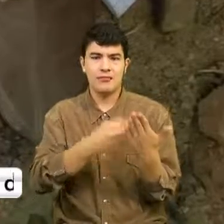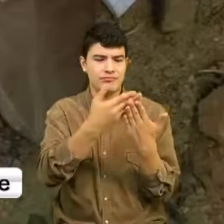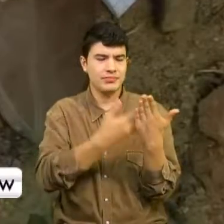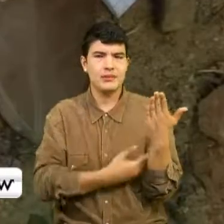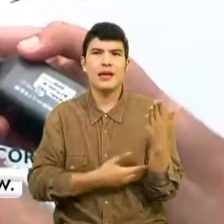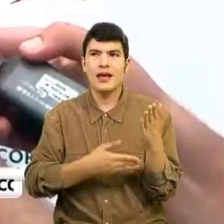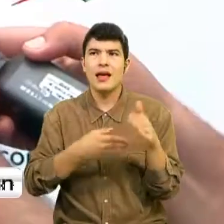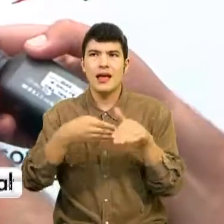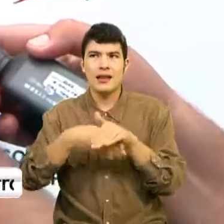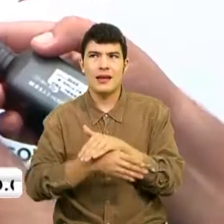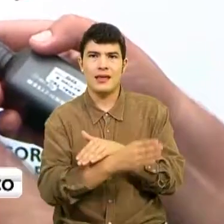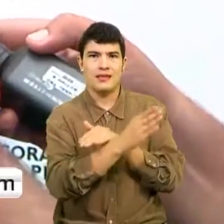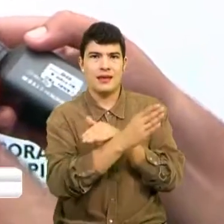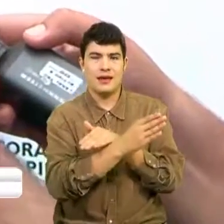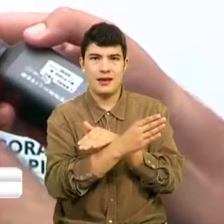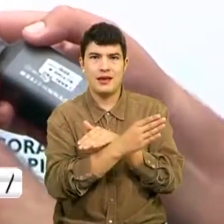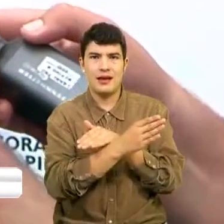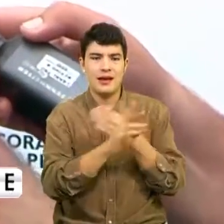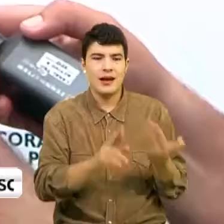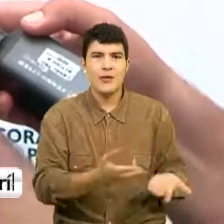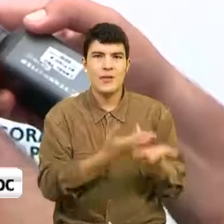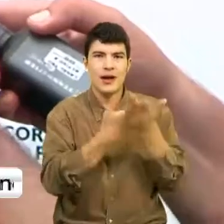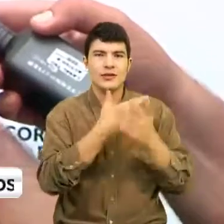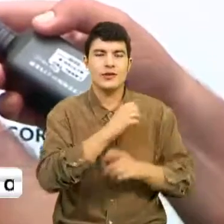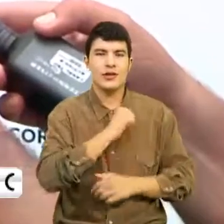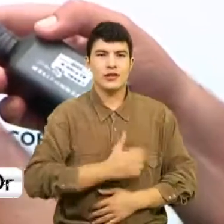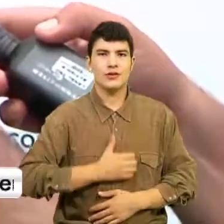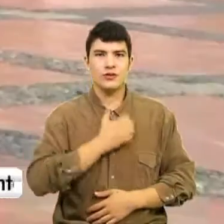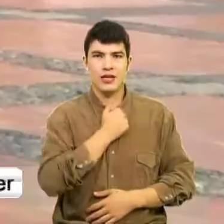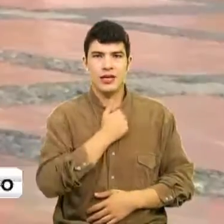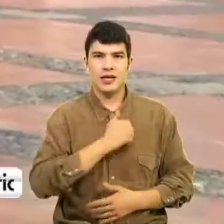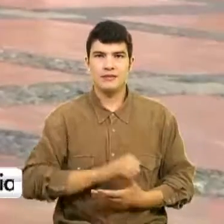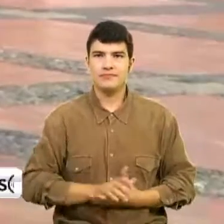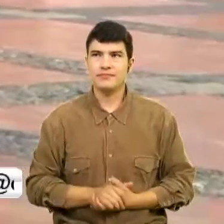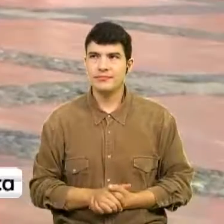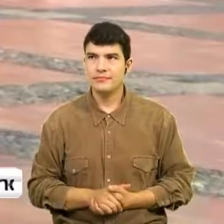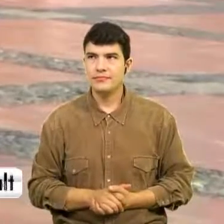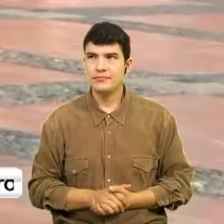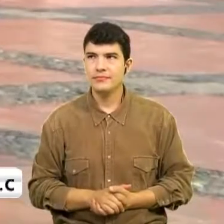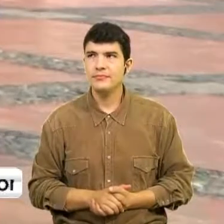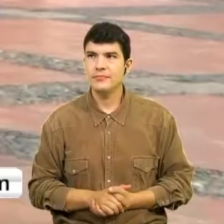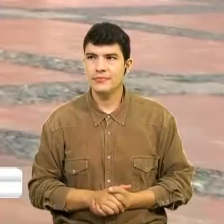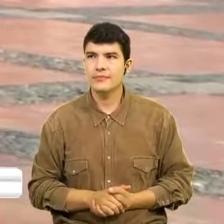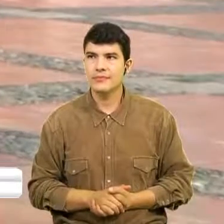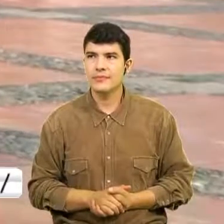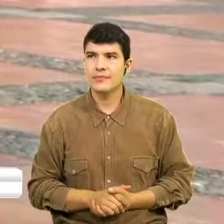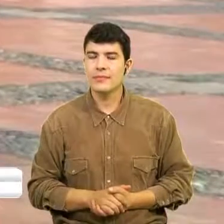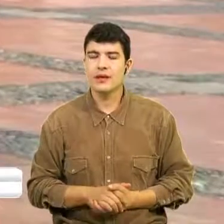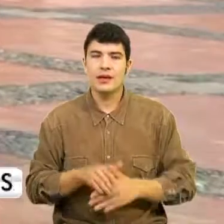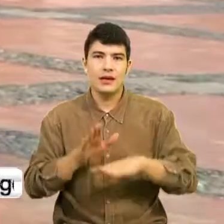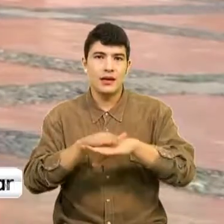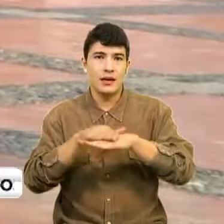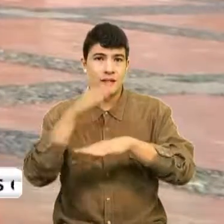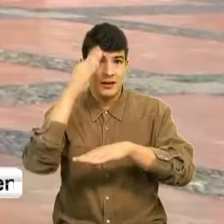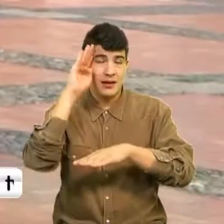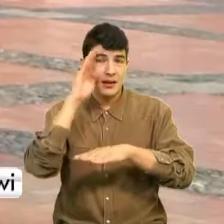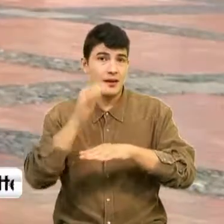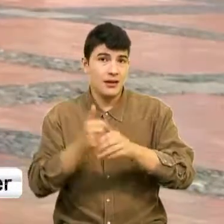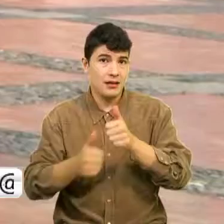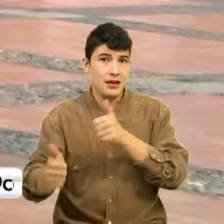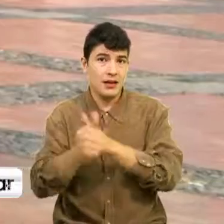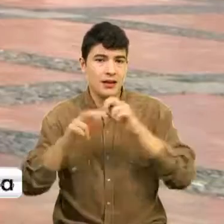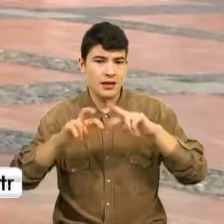para la reintegración y aparece como reintegrado de lepe l finalmente debemos indicar que las autoridades manifestaron que adelantan las investigaciones